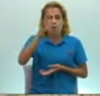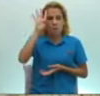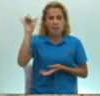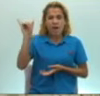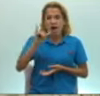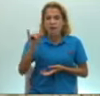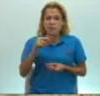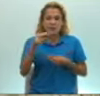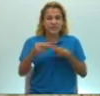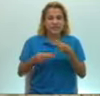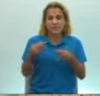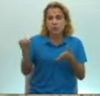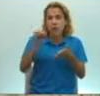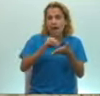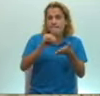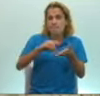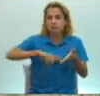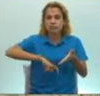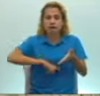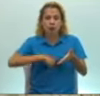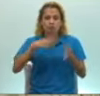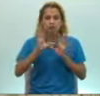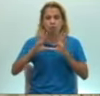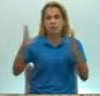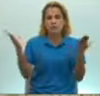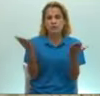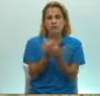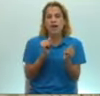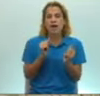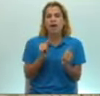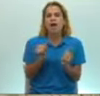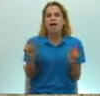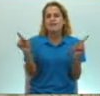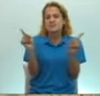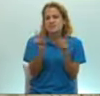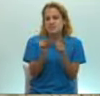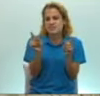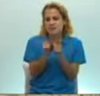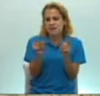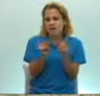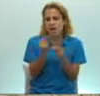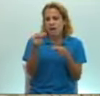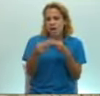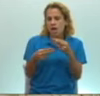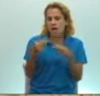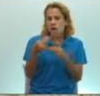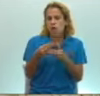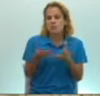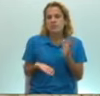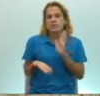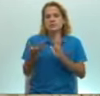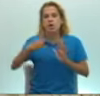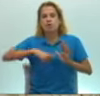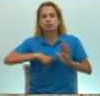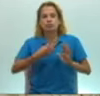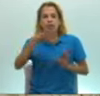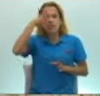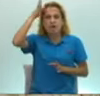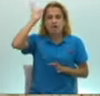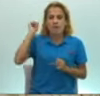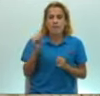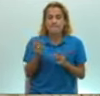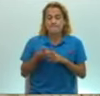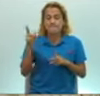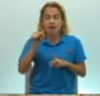clase. Roma también realizó grandes aportes a la cultura universal. Realiza un resumen sobre el desarrollo cultural de